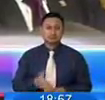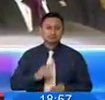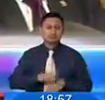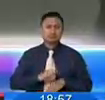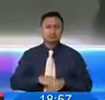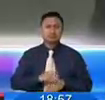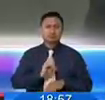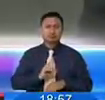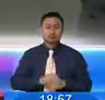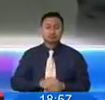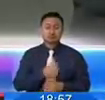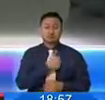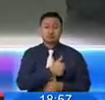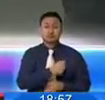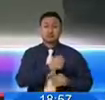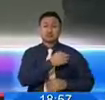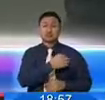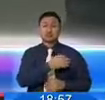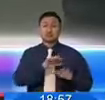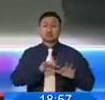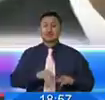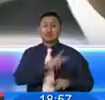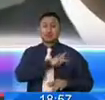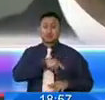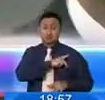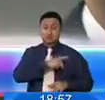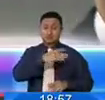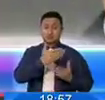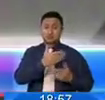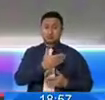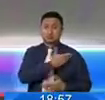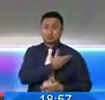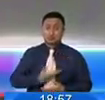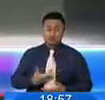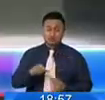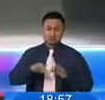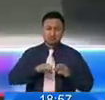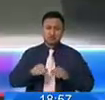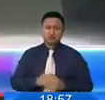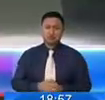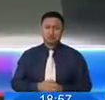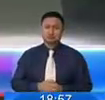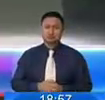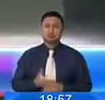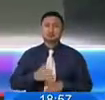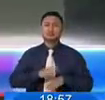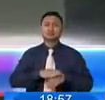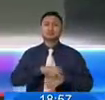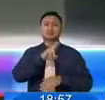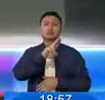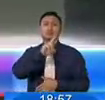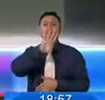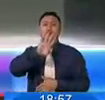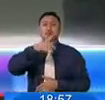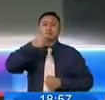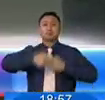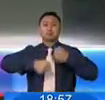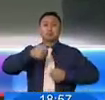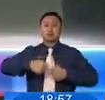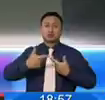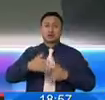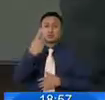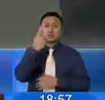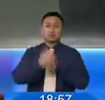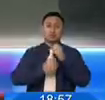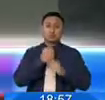motivo lo explicó el secretario particular de la presidencia, Juan Sebastián Roldán. Esto responde a que el 24 de mayo se cumplió un